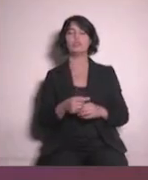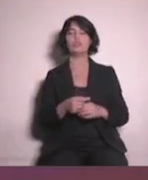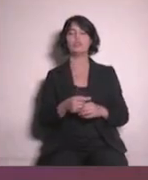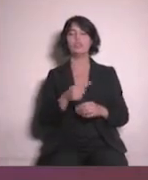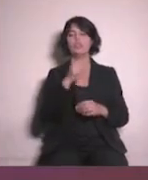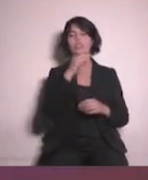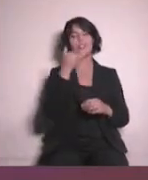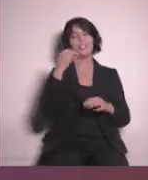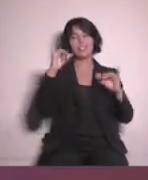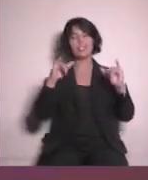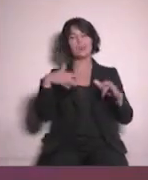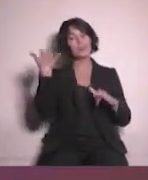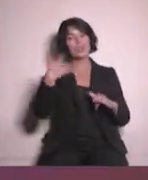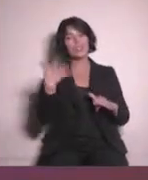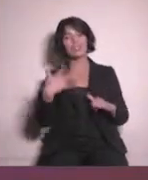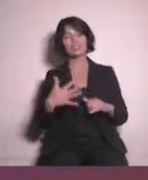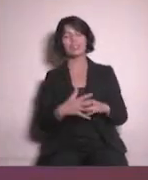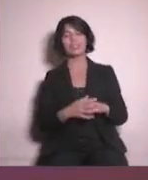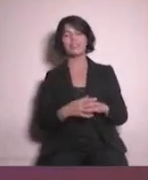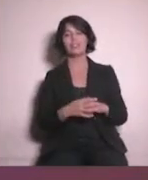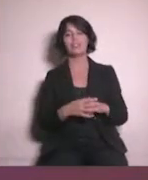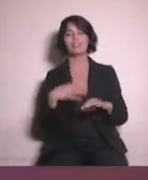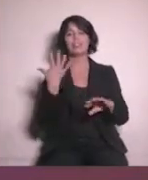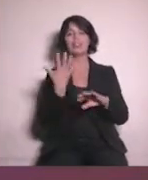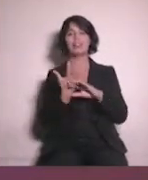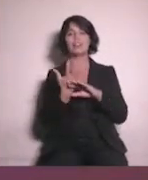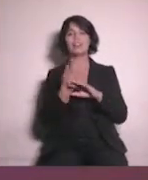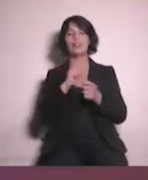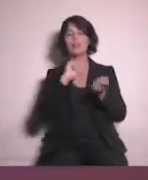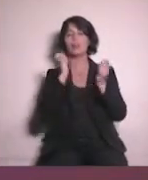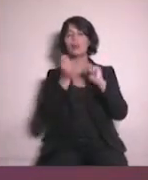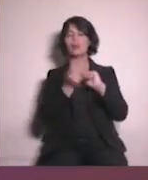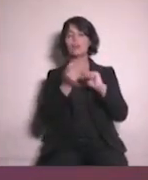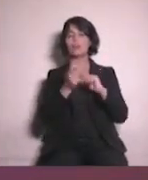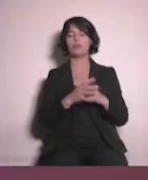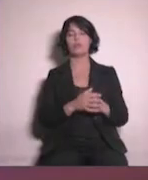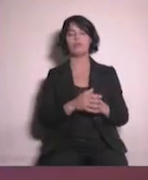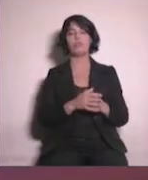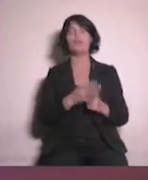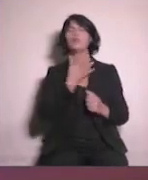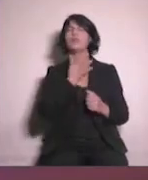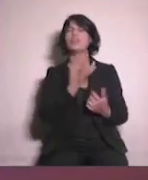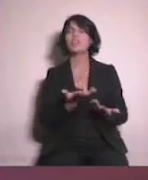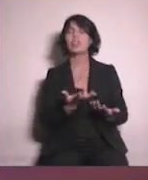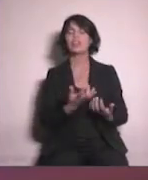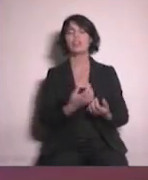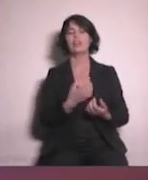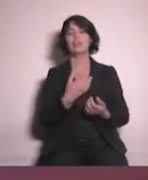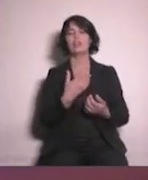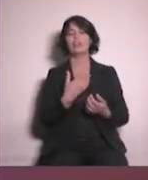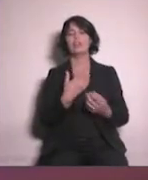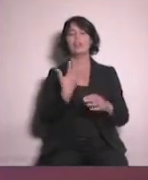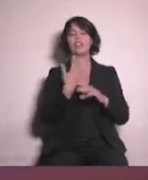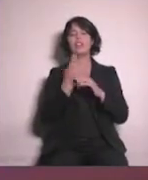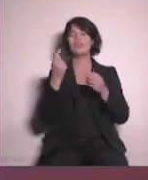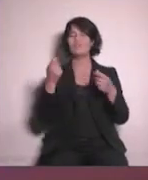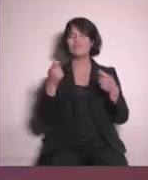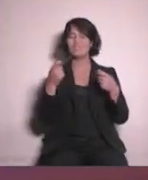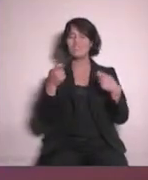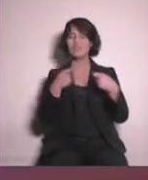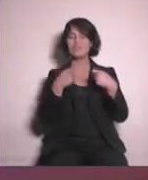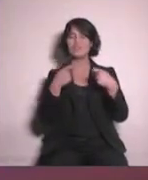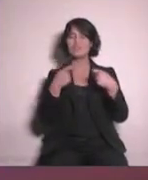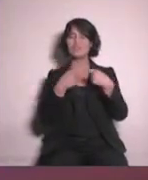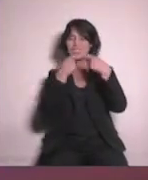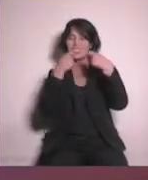Y aquí es muy importante que haya un giro único. ¿Por qué? Porque hay un gran conflicto si es que